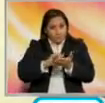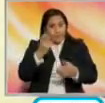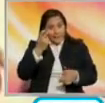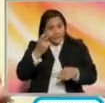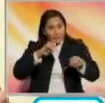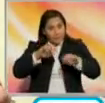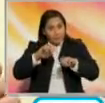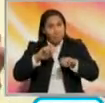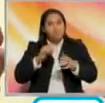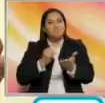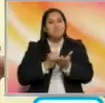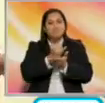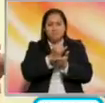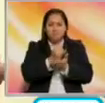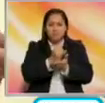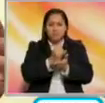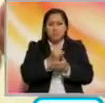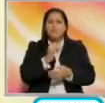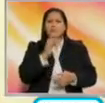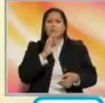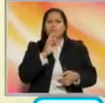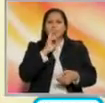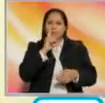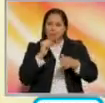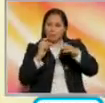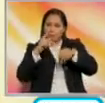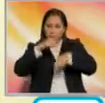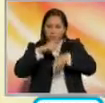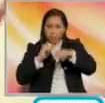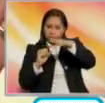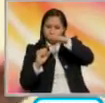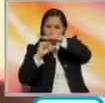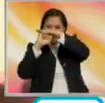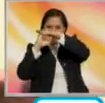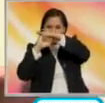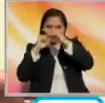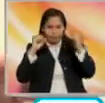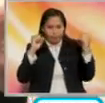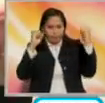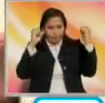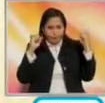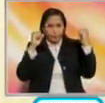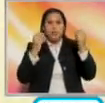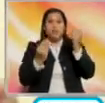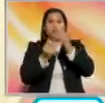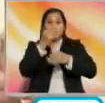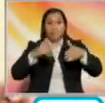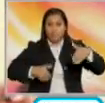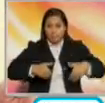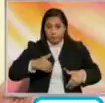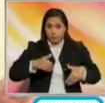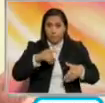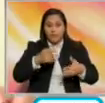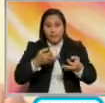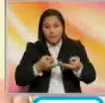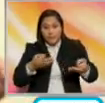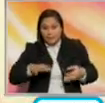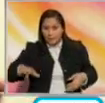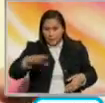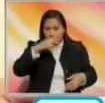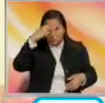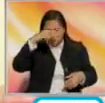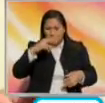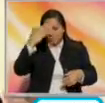compañía decide que el mejor cimiento para este nuevo teatro, de acuerdo al subsuelo de México, es